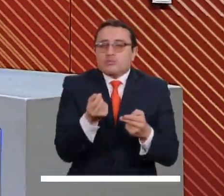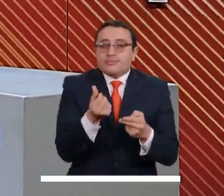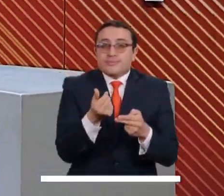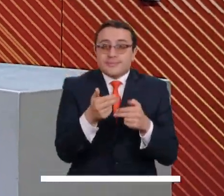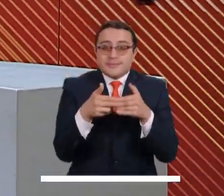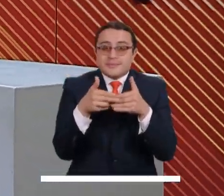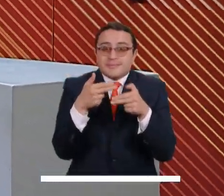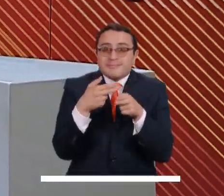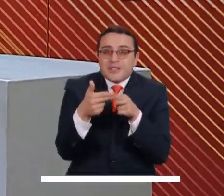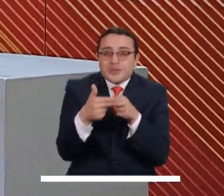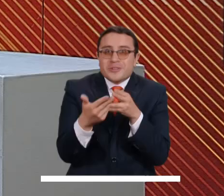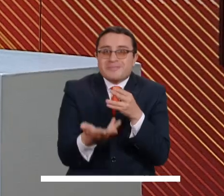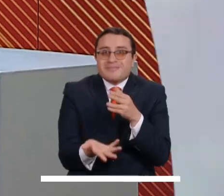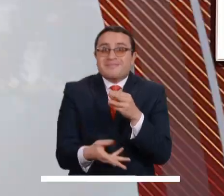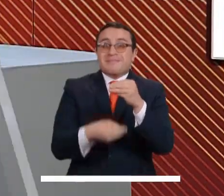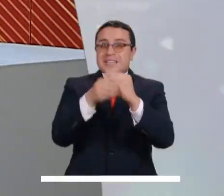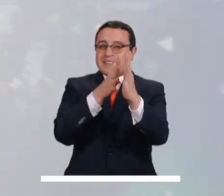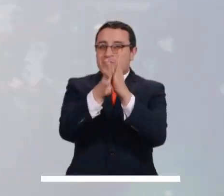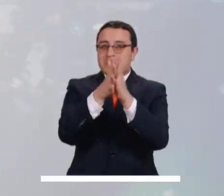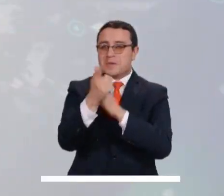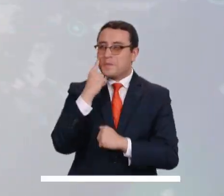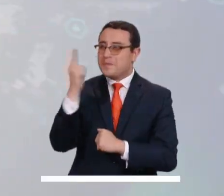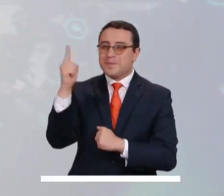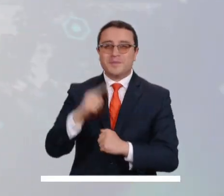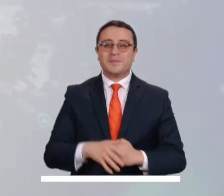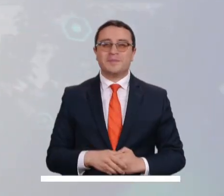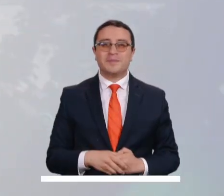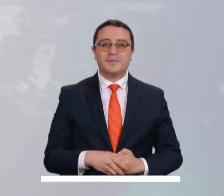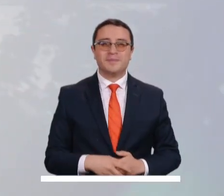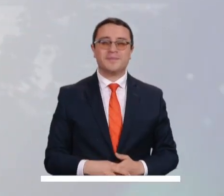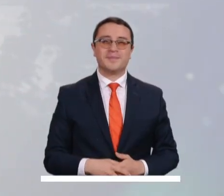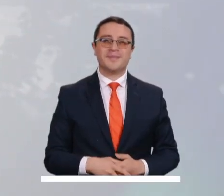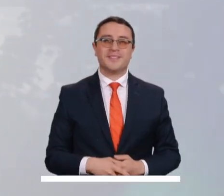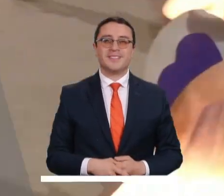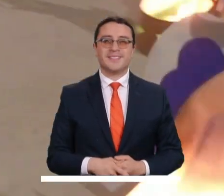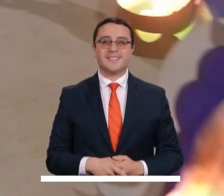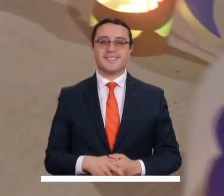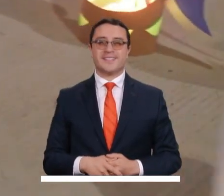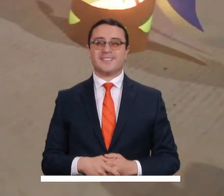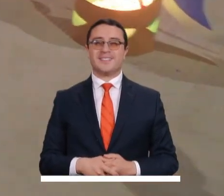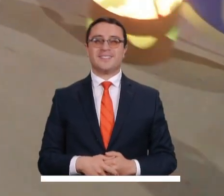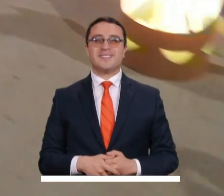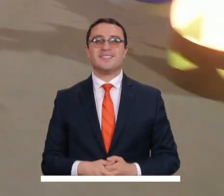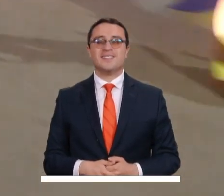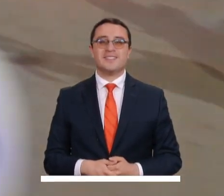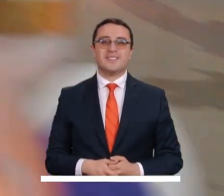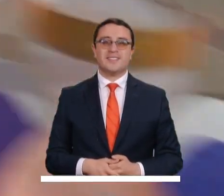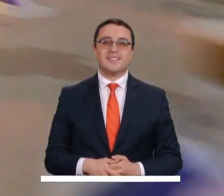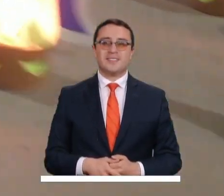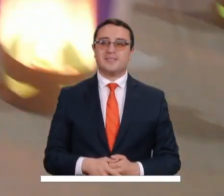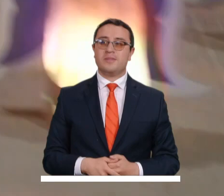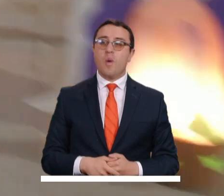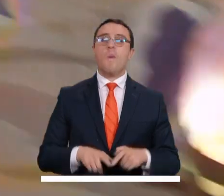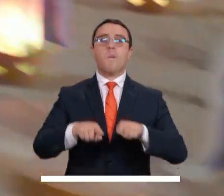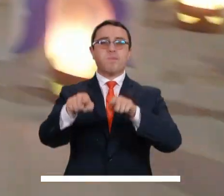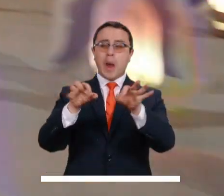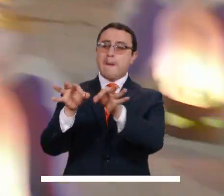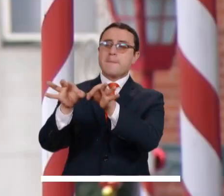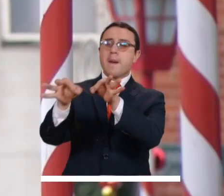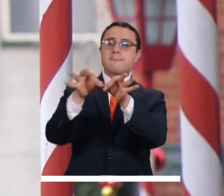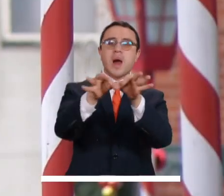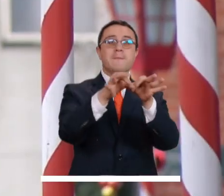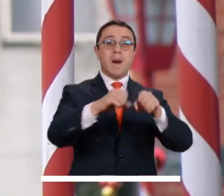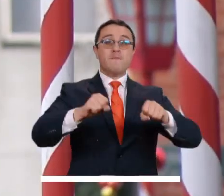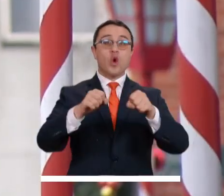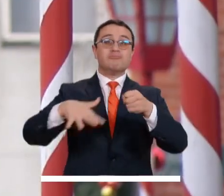cuando regresemos, espere. Varios municipios aledaños